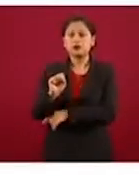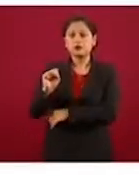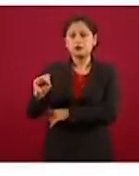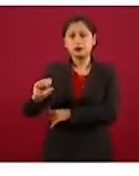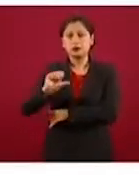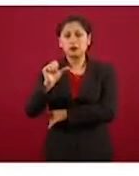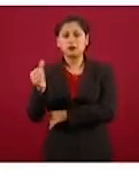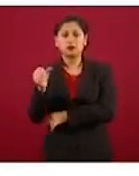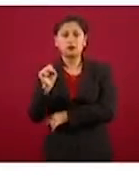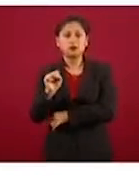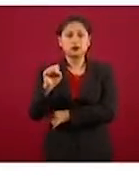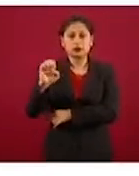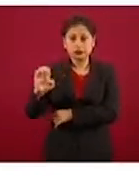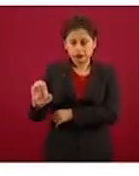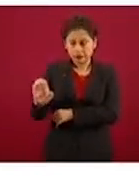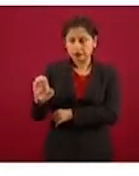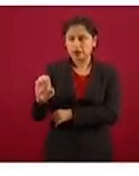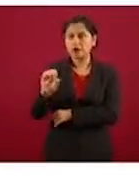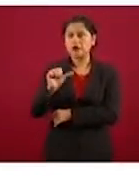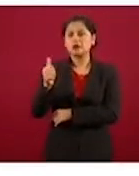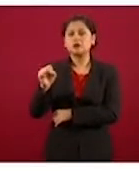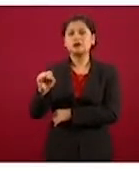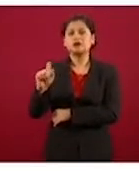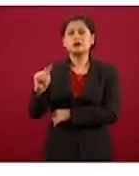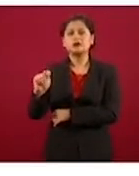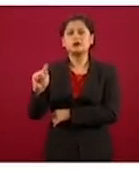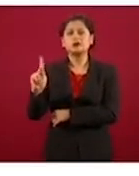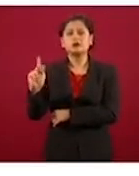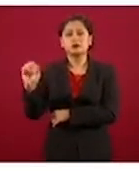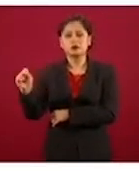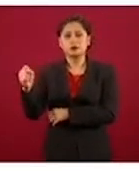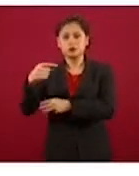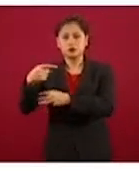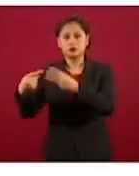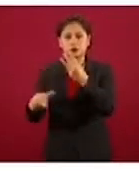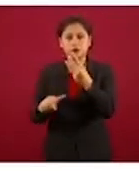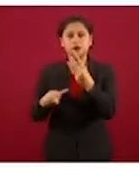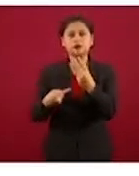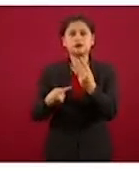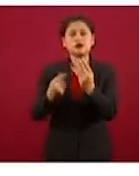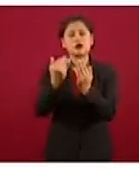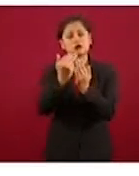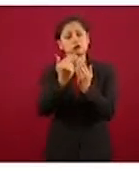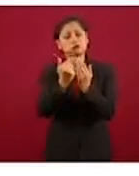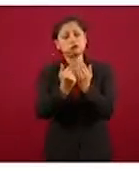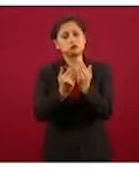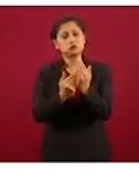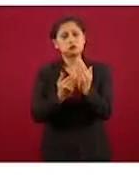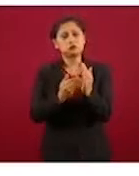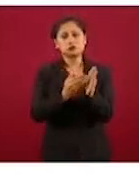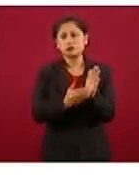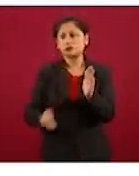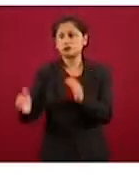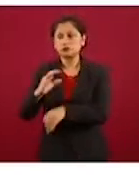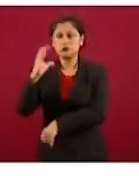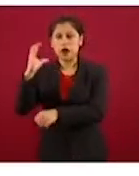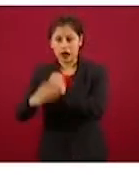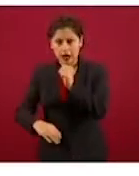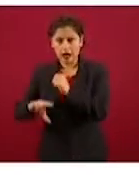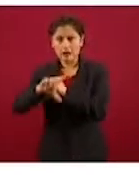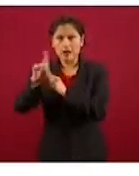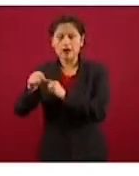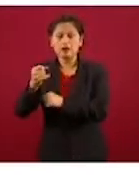y de trabajo emitirá los lineamientos para un regreso escalonado y regionalizado a las actividades laborales